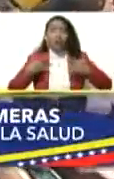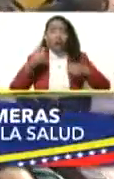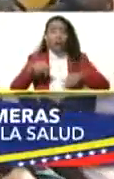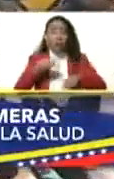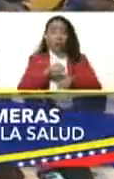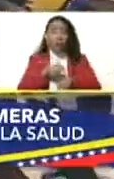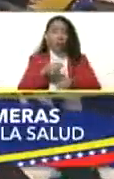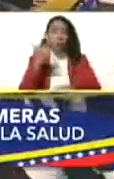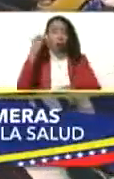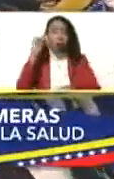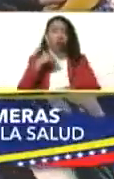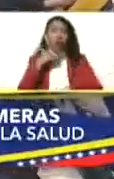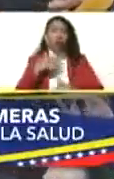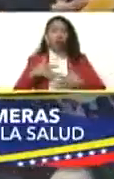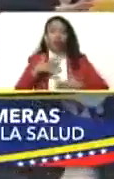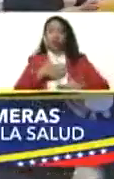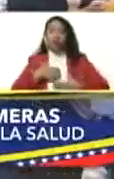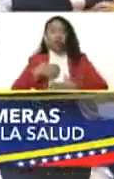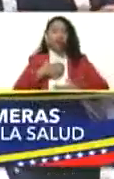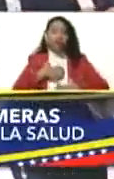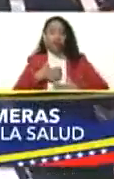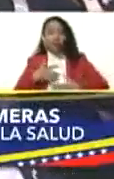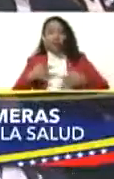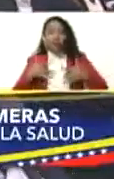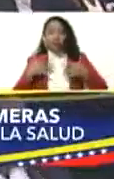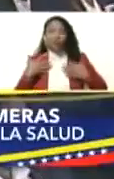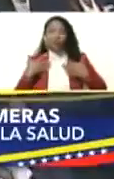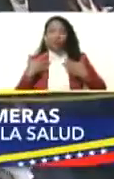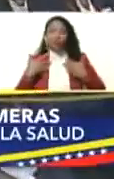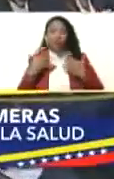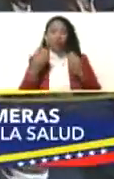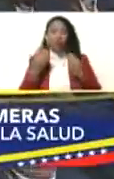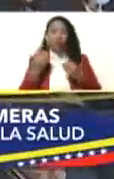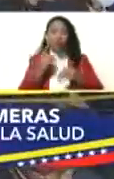tenemos. La nostalgia de tantos momentos